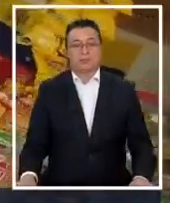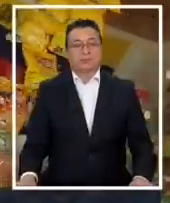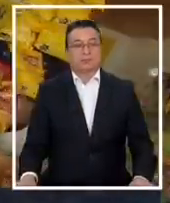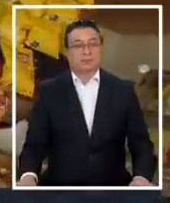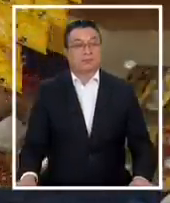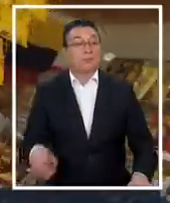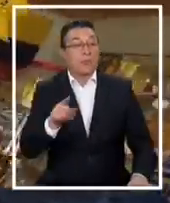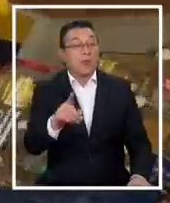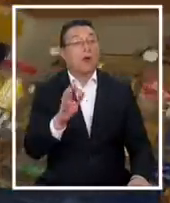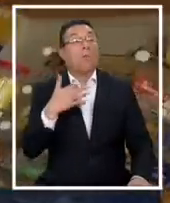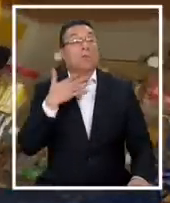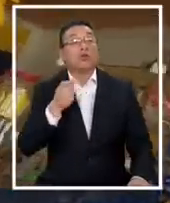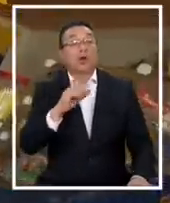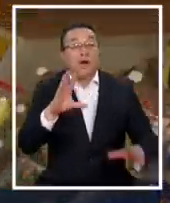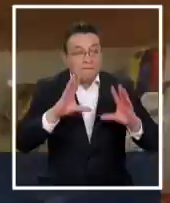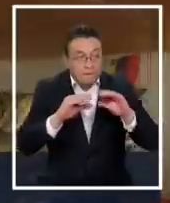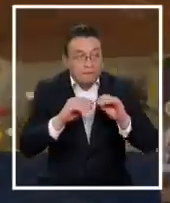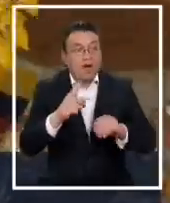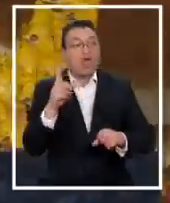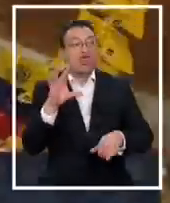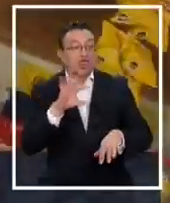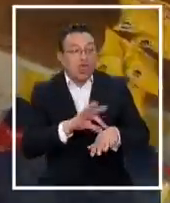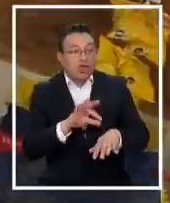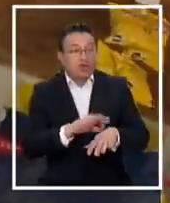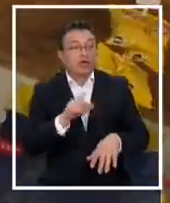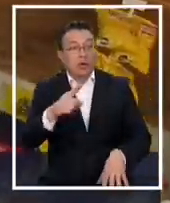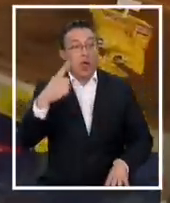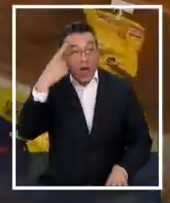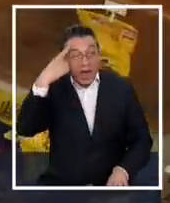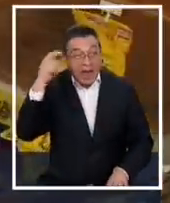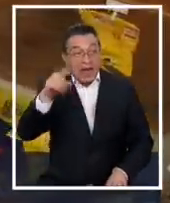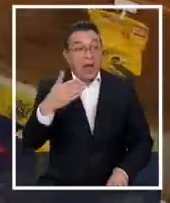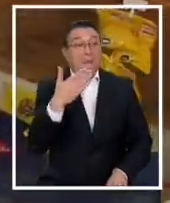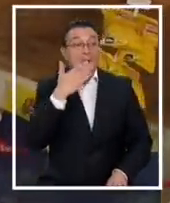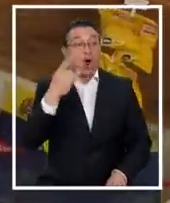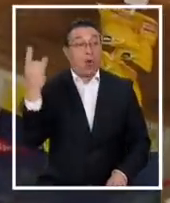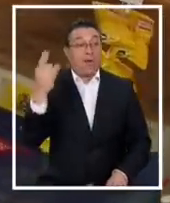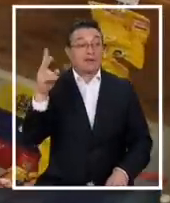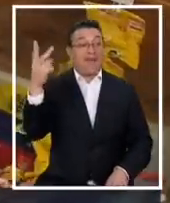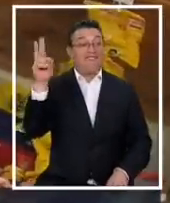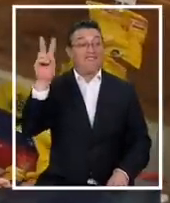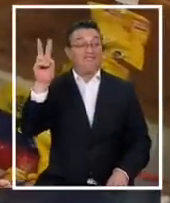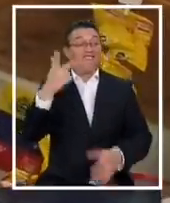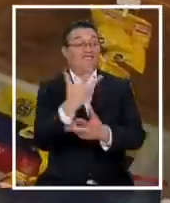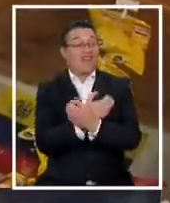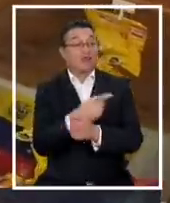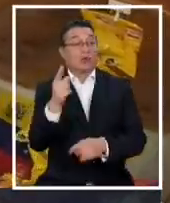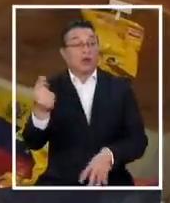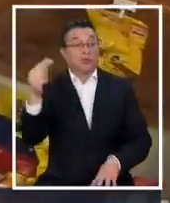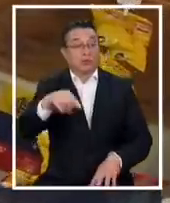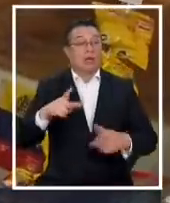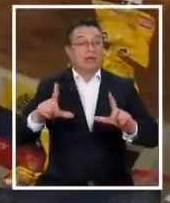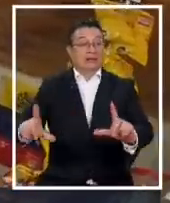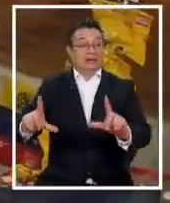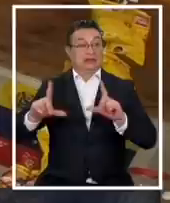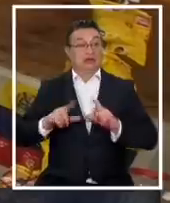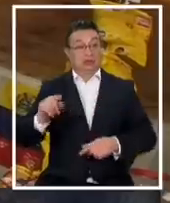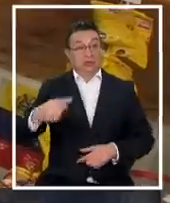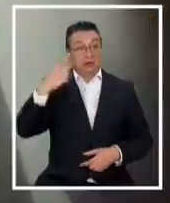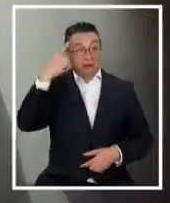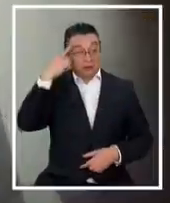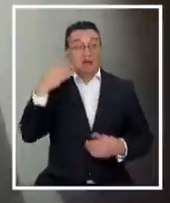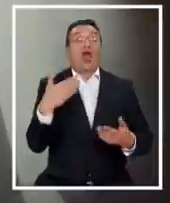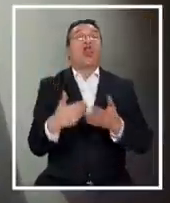¿Por qué no hablé con el doctor? ¿Vos crees que yo estudié en la mejor universidad de Venezuela para venir para acá y... Pero hacía un título y vos crees que la saqué de